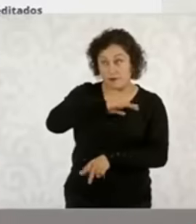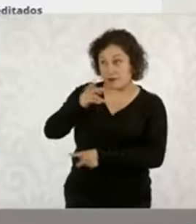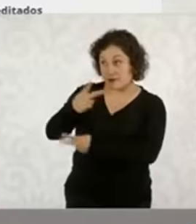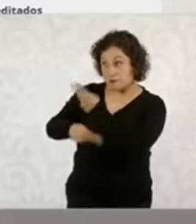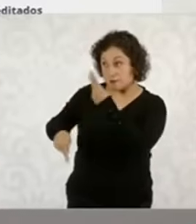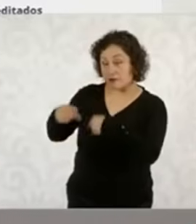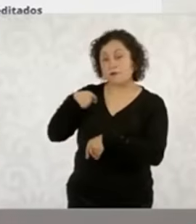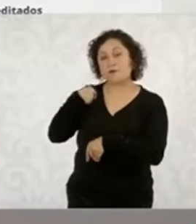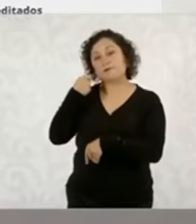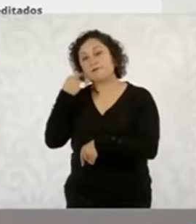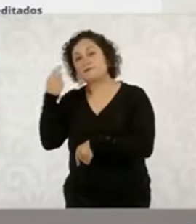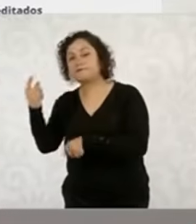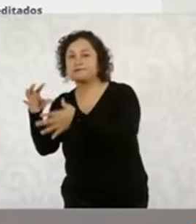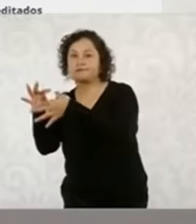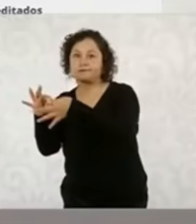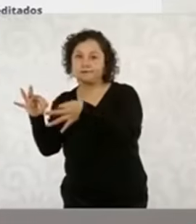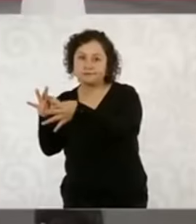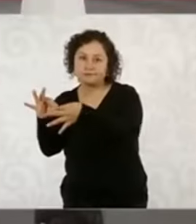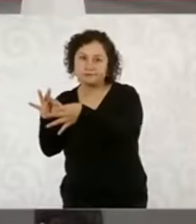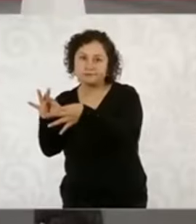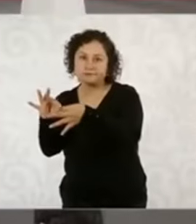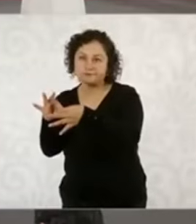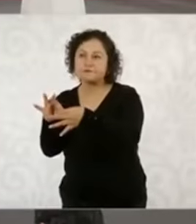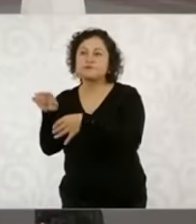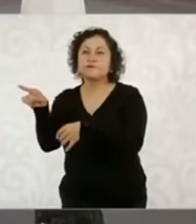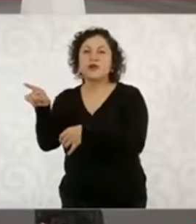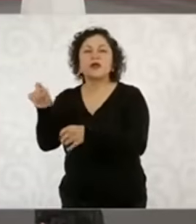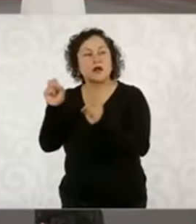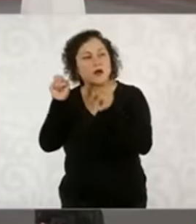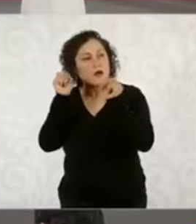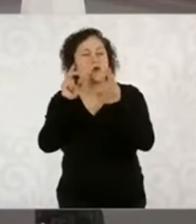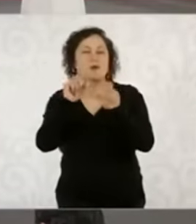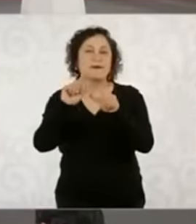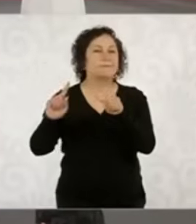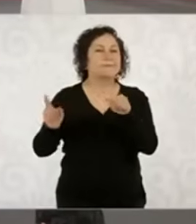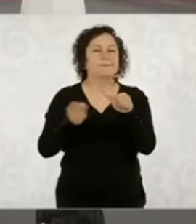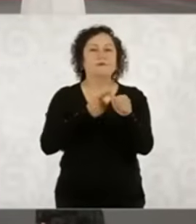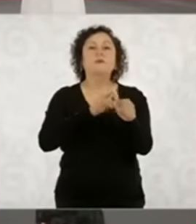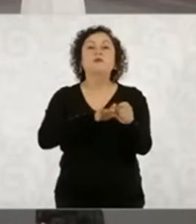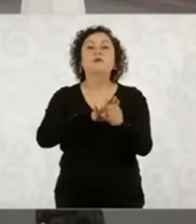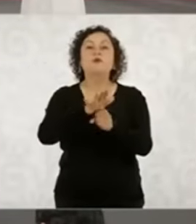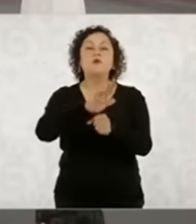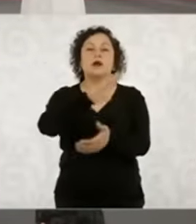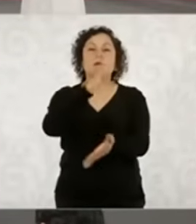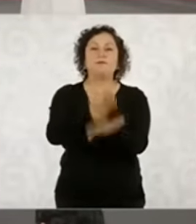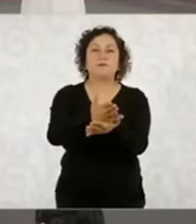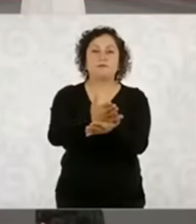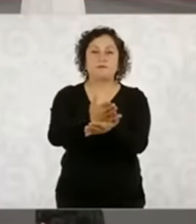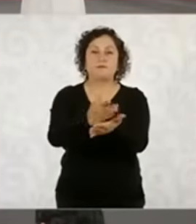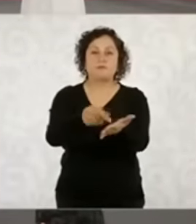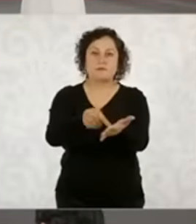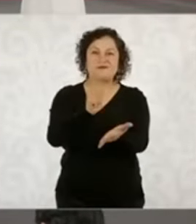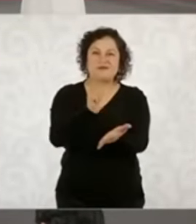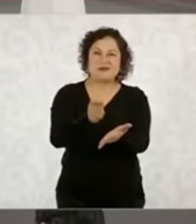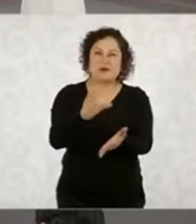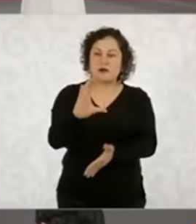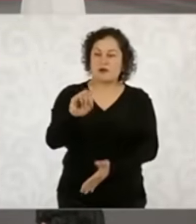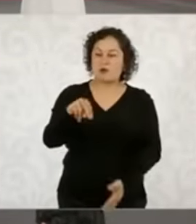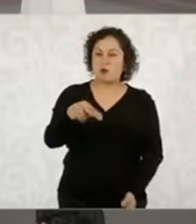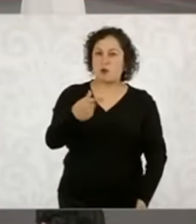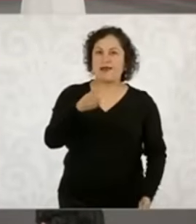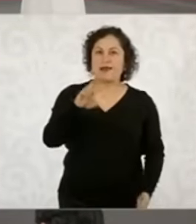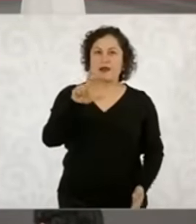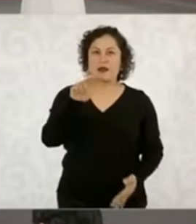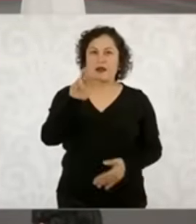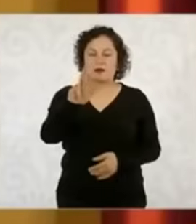fue congelarlos. ¿Qué significa congelarlos? Que ya no crecen. Pero